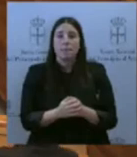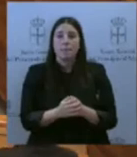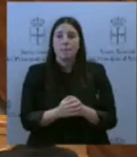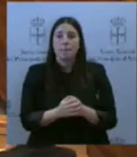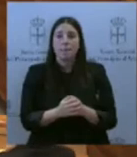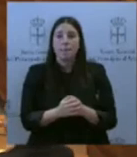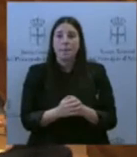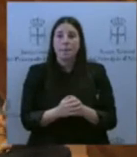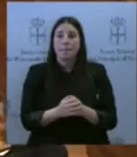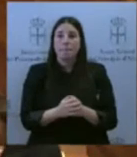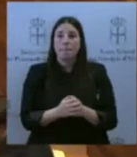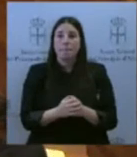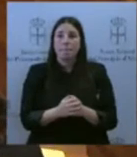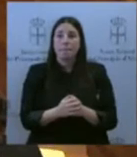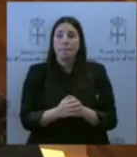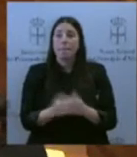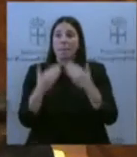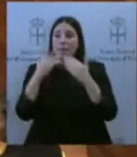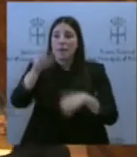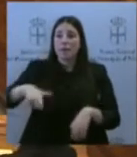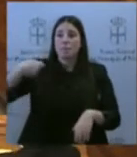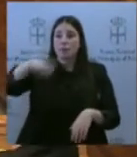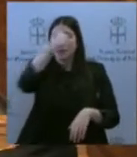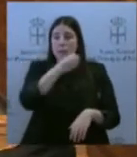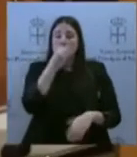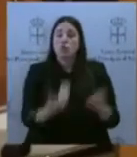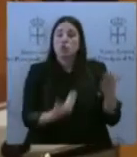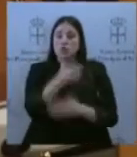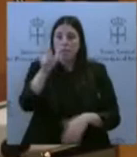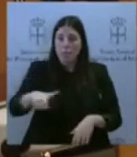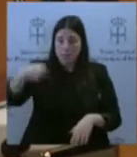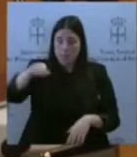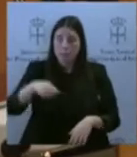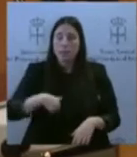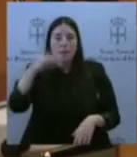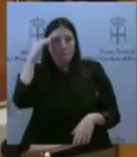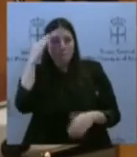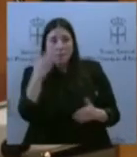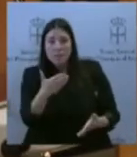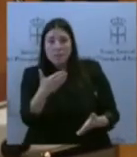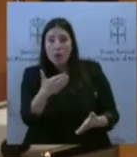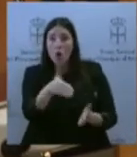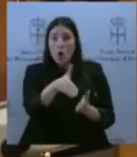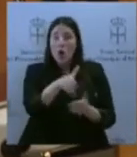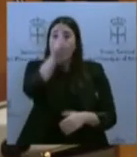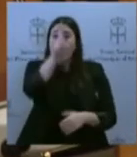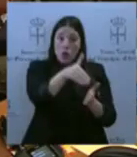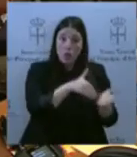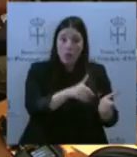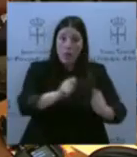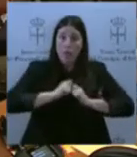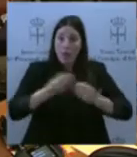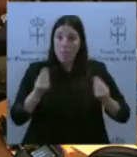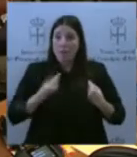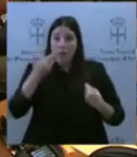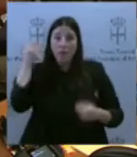Muchas gracias, presidente. Buenos días, presidente. ¿Considera usted que lo que cobra una persona por el salario social le garantiza una vida digna?